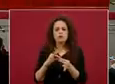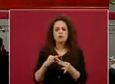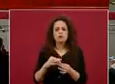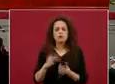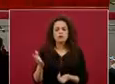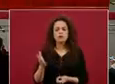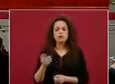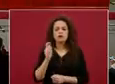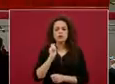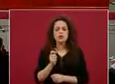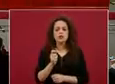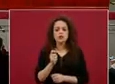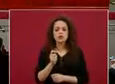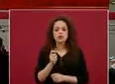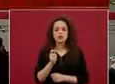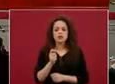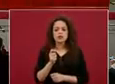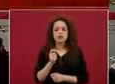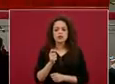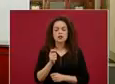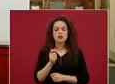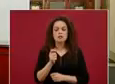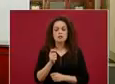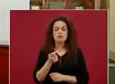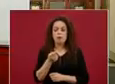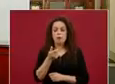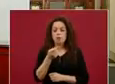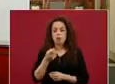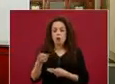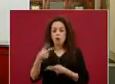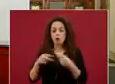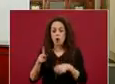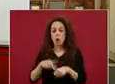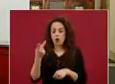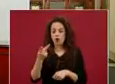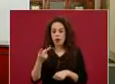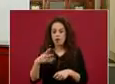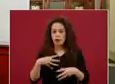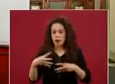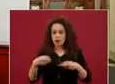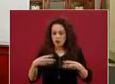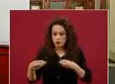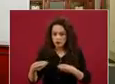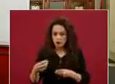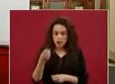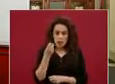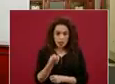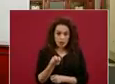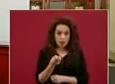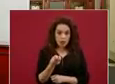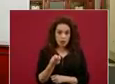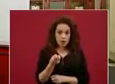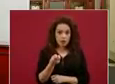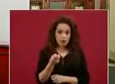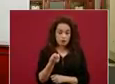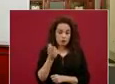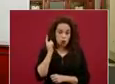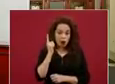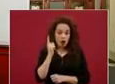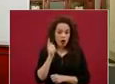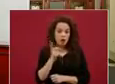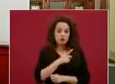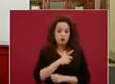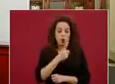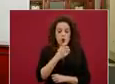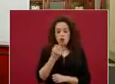regreso, un pequeño crecimiento de contagios. Esto no es quizá, esperemos que solo sea 1 o 2 días, pero